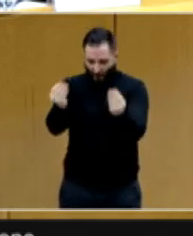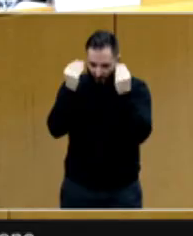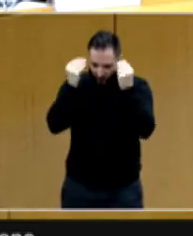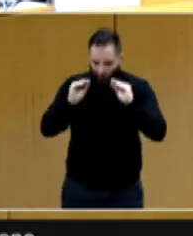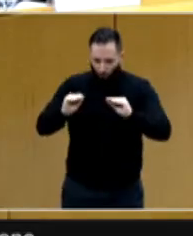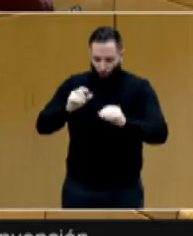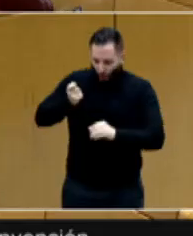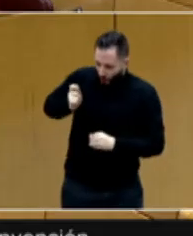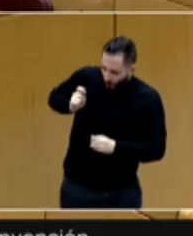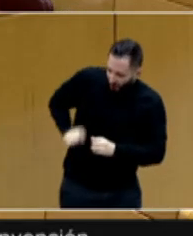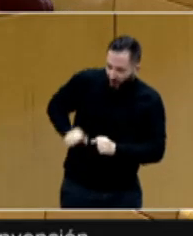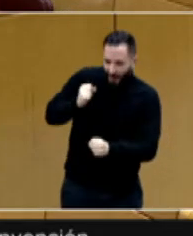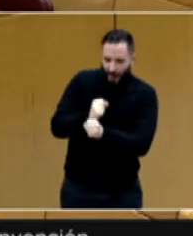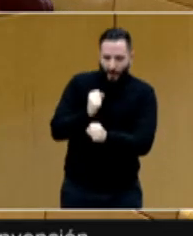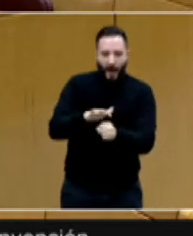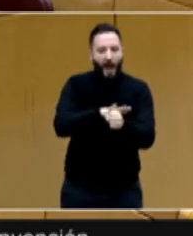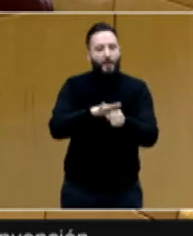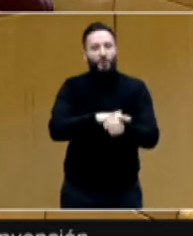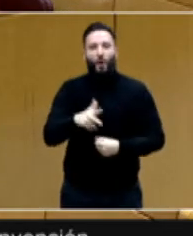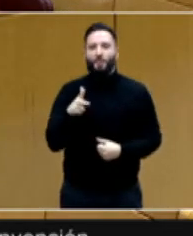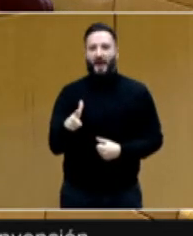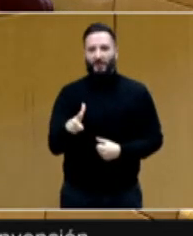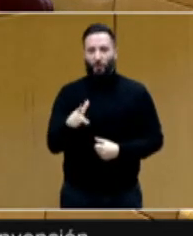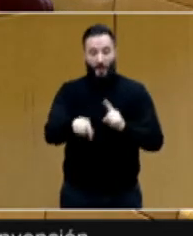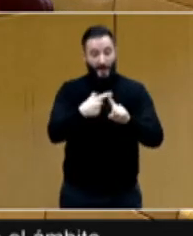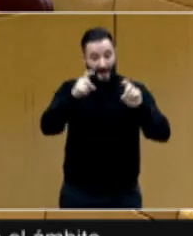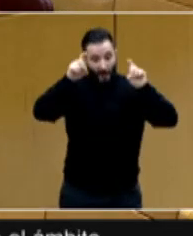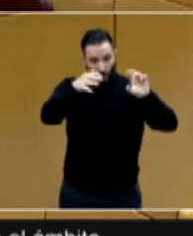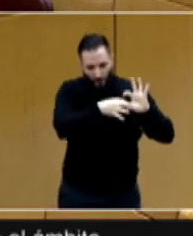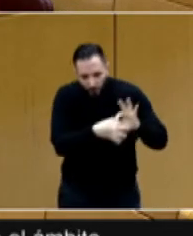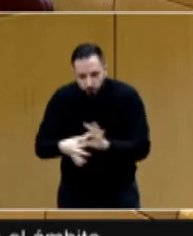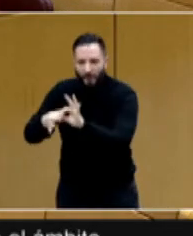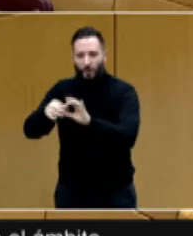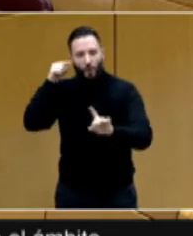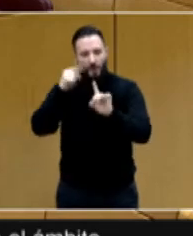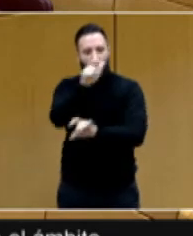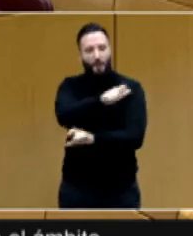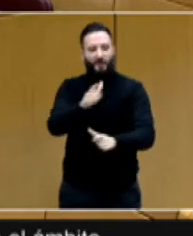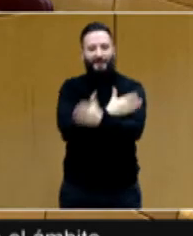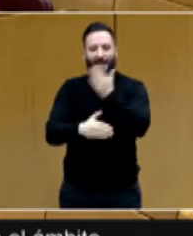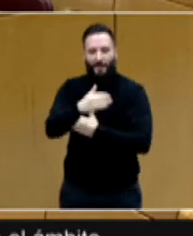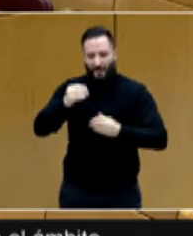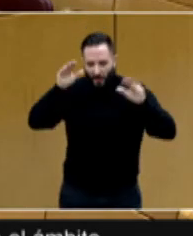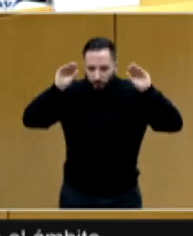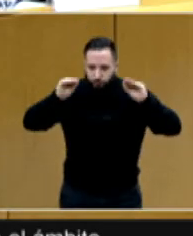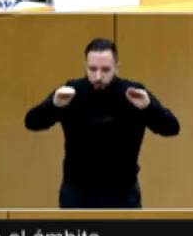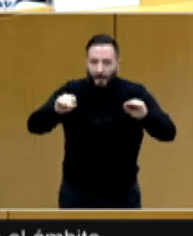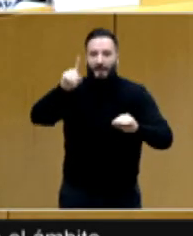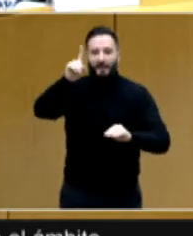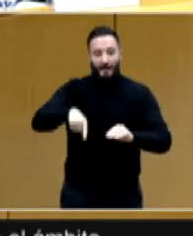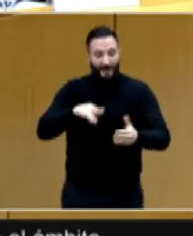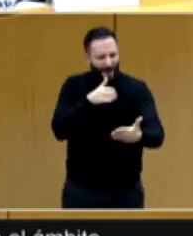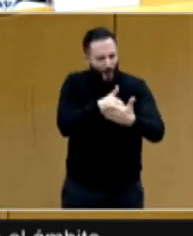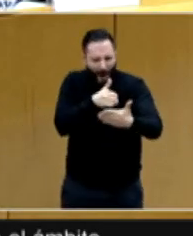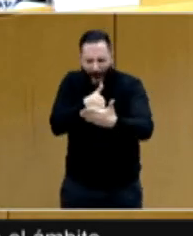trayectoria profesional en el ámbito del derecho y la educación ha estado vinculada al conocimiento de las personas con discapacidad y al análisis de